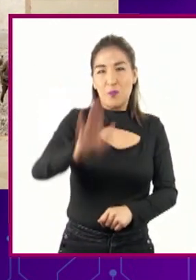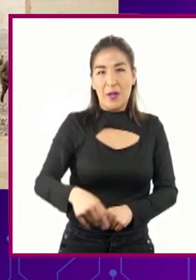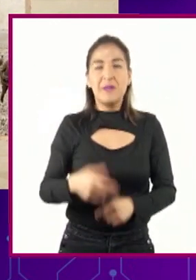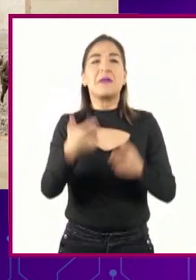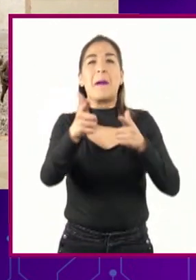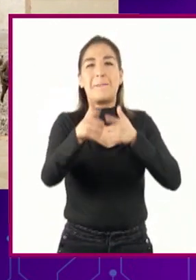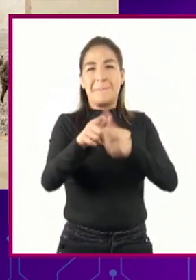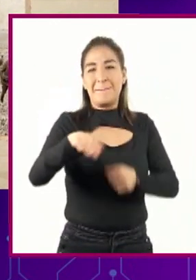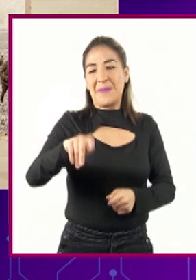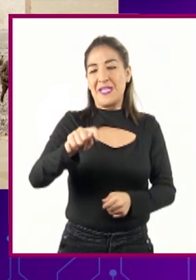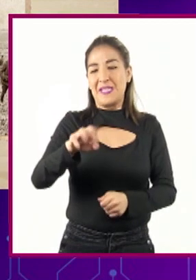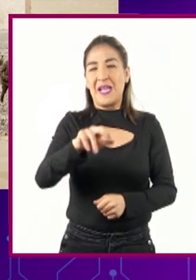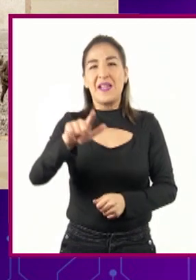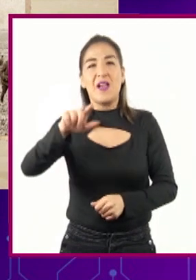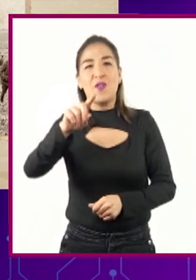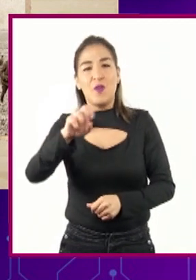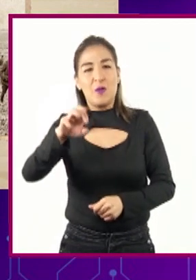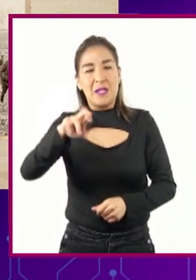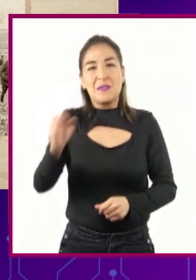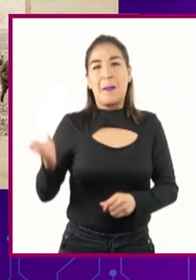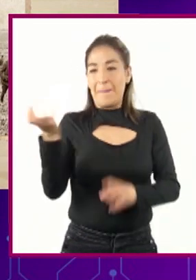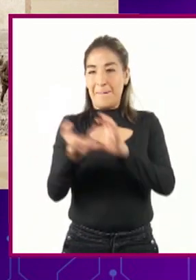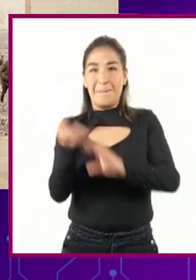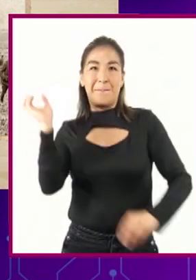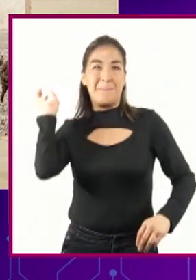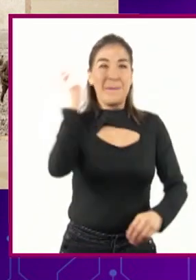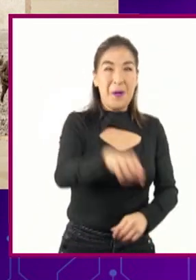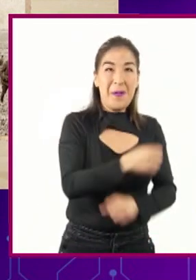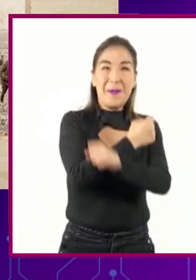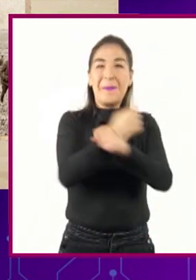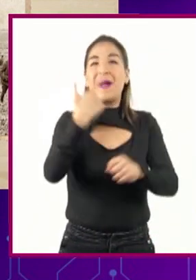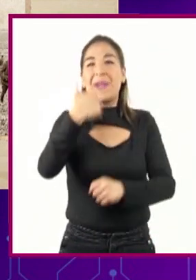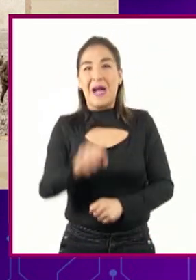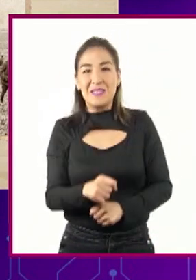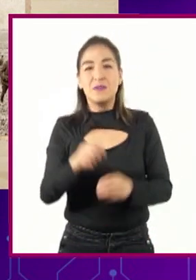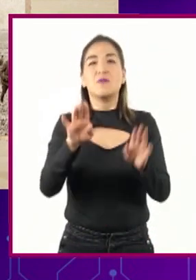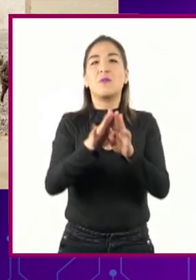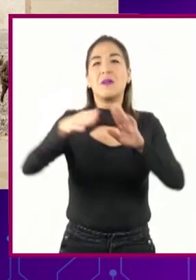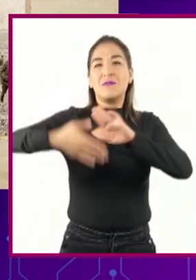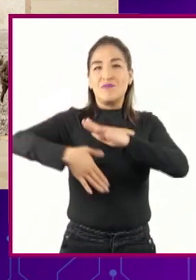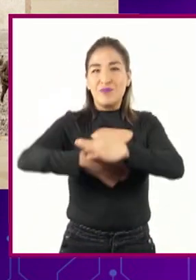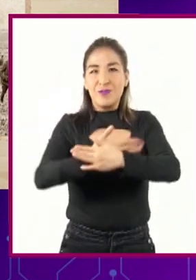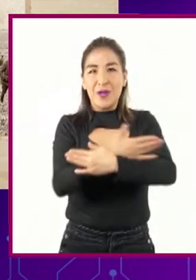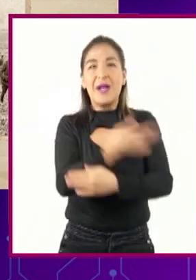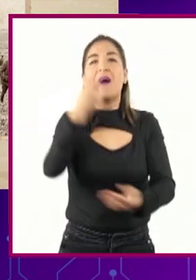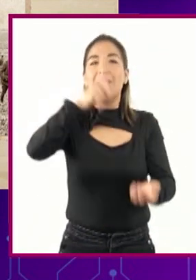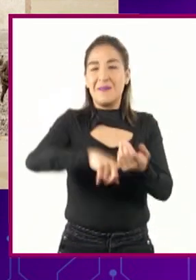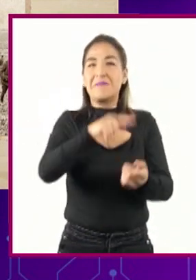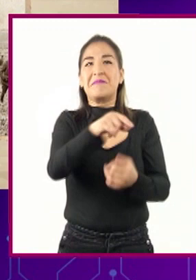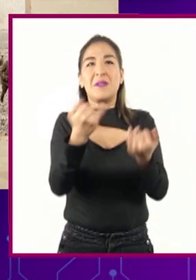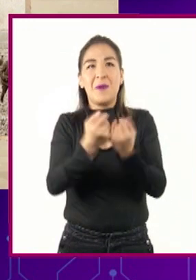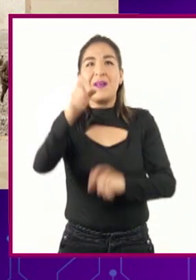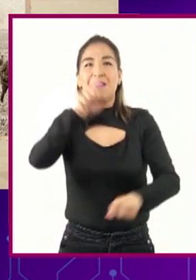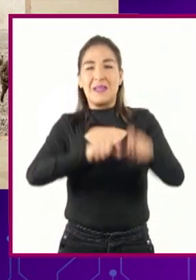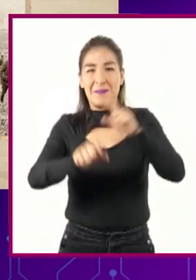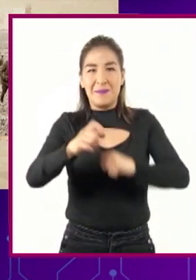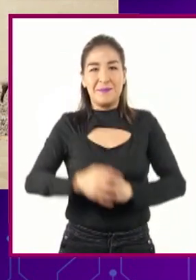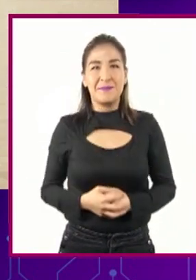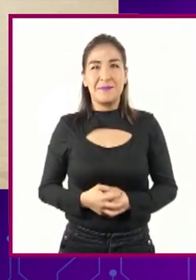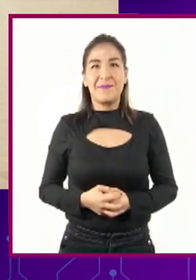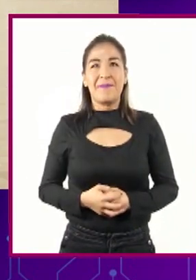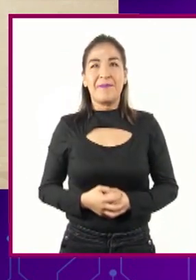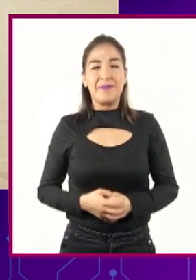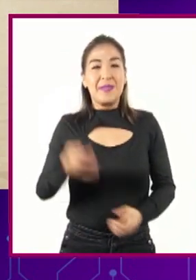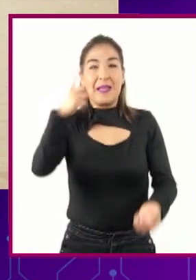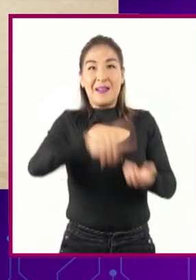ametralladoras, granadas, tanques, aviones, buques y submarinos e incluso armas químicas.